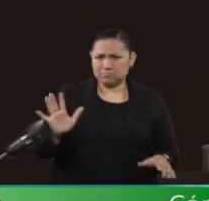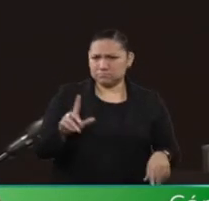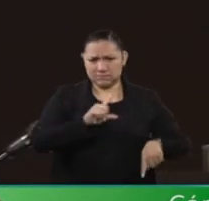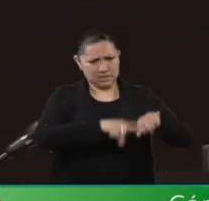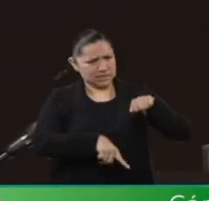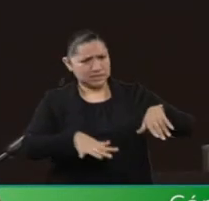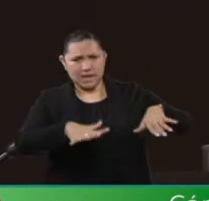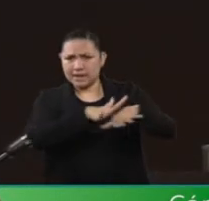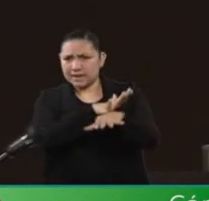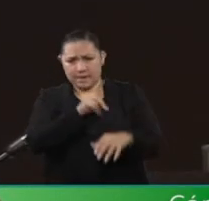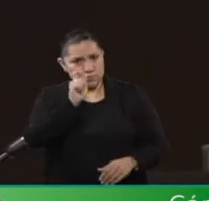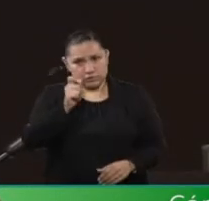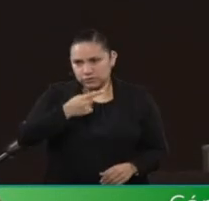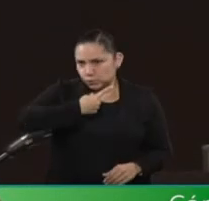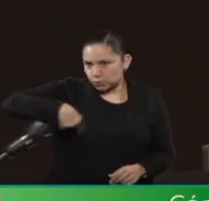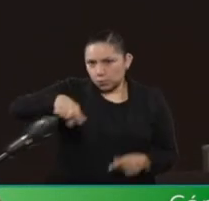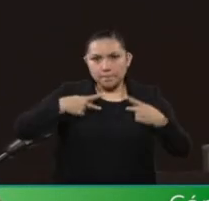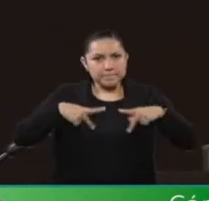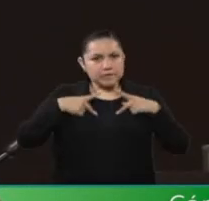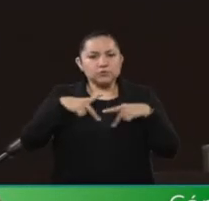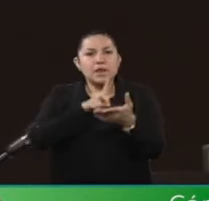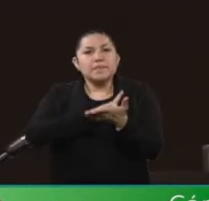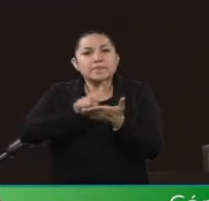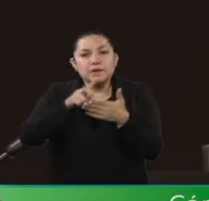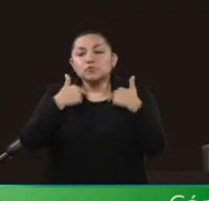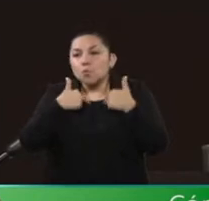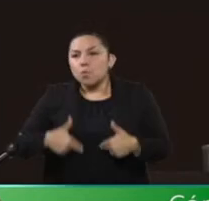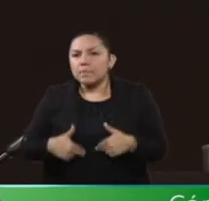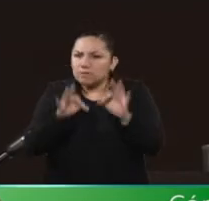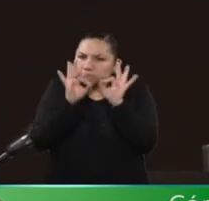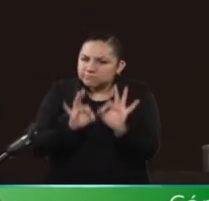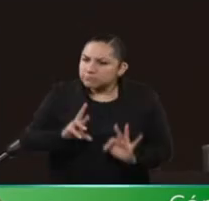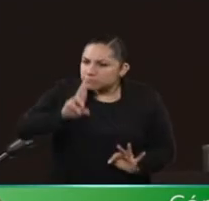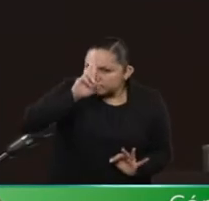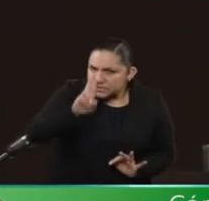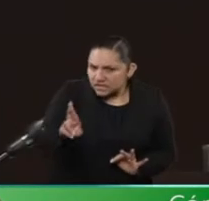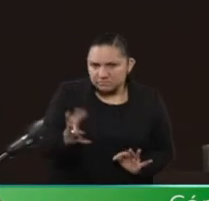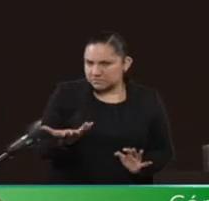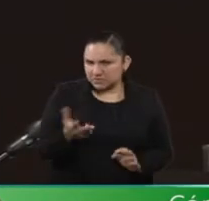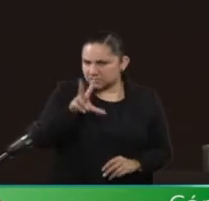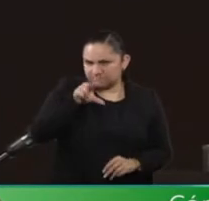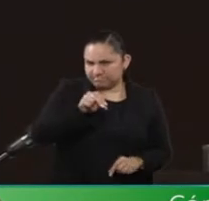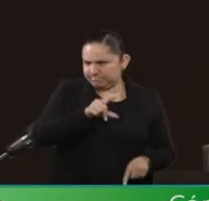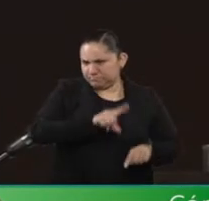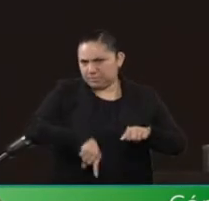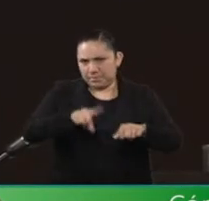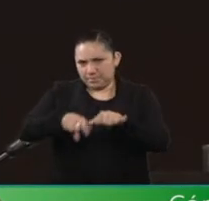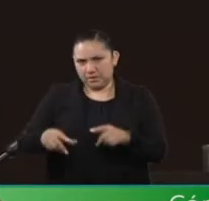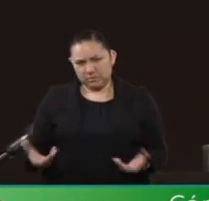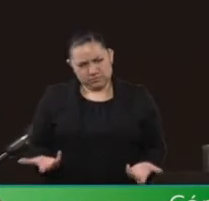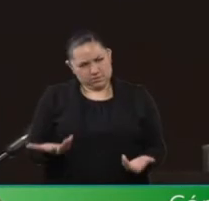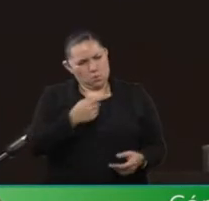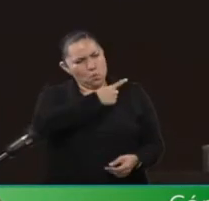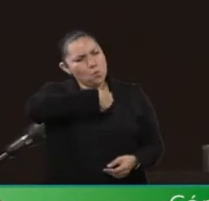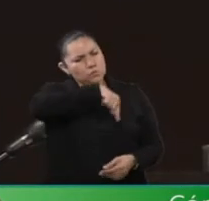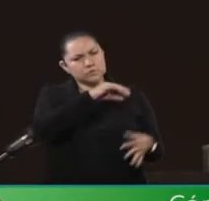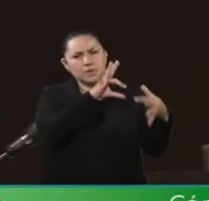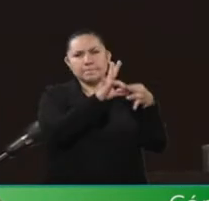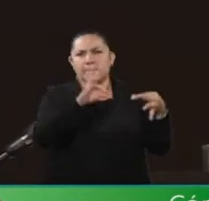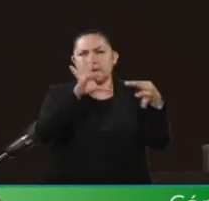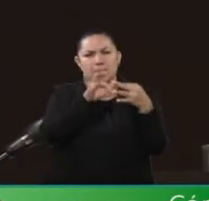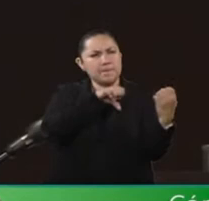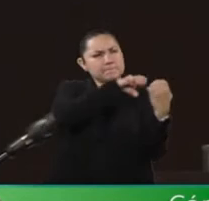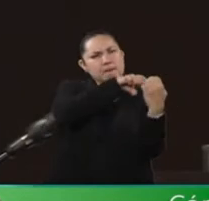humanos. No se autoengañen ni engañen al pueblo de México. Establecer como improcedentes las controversias